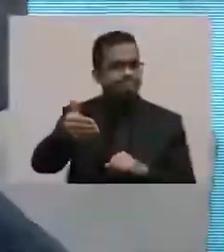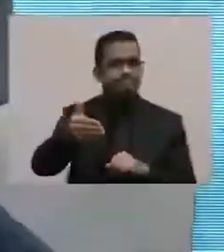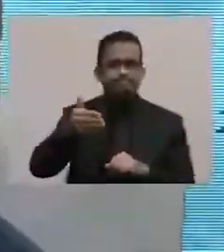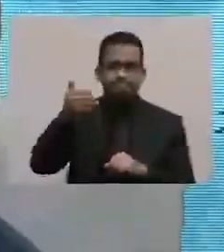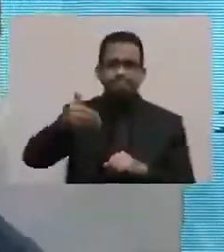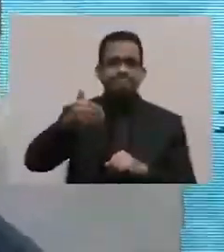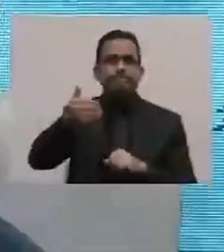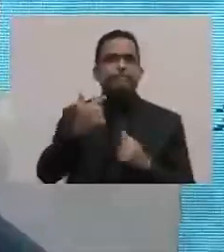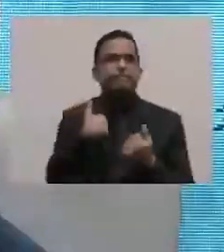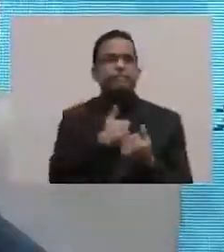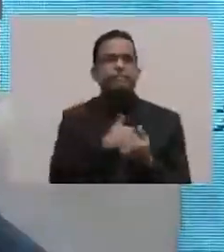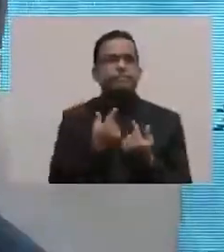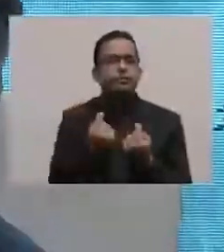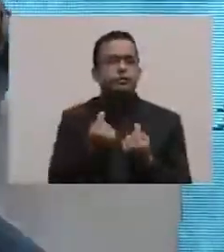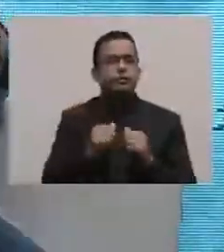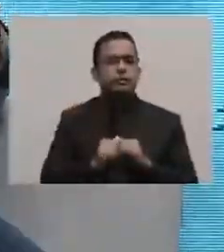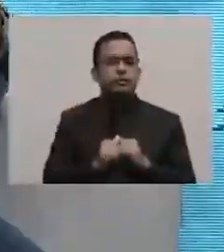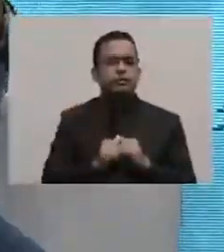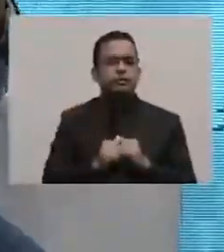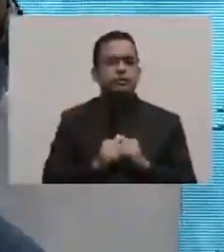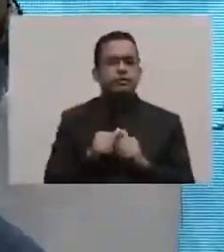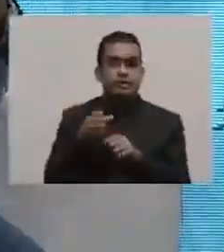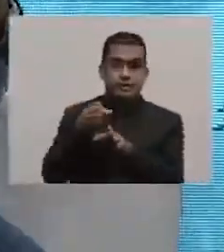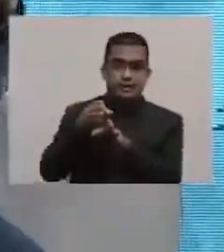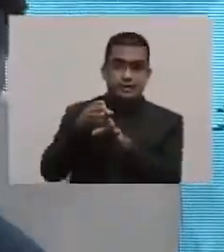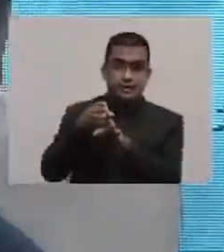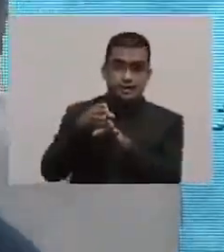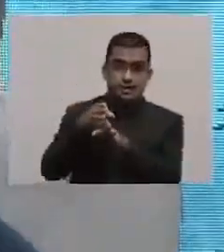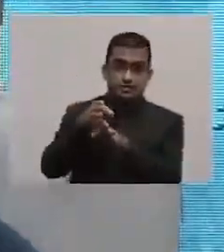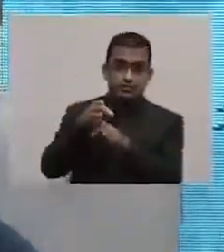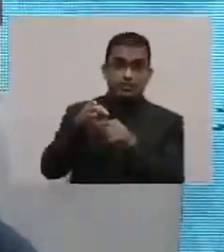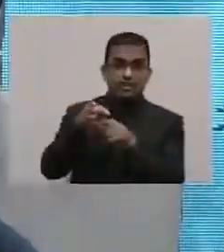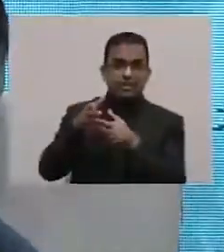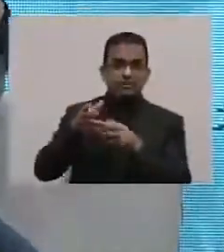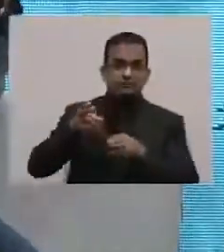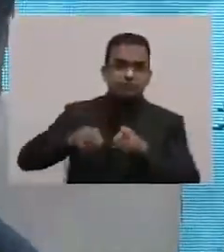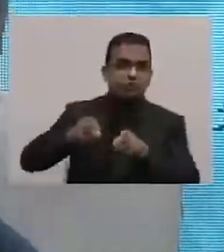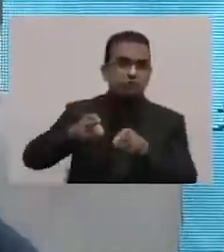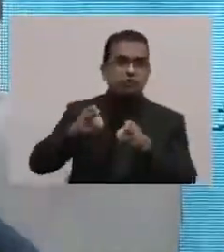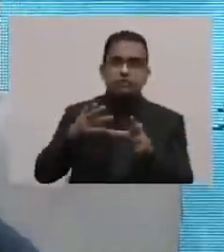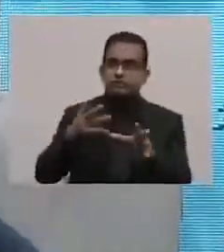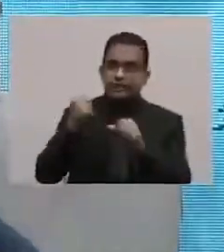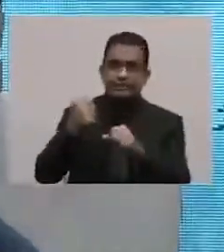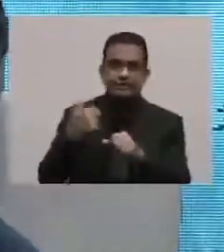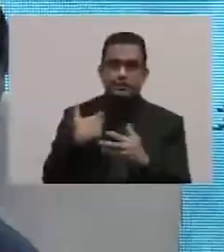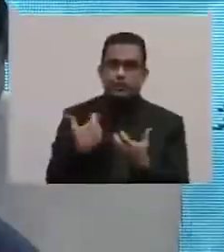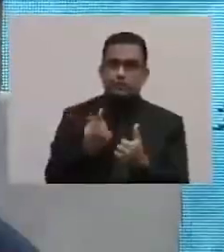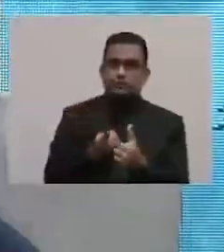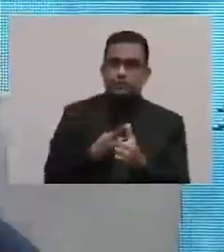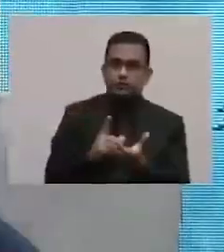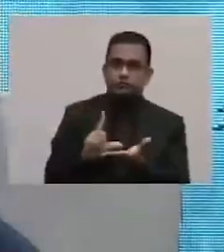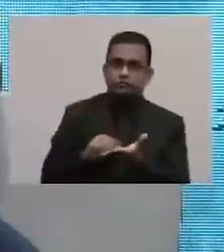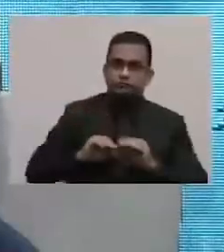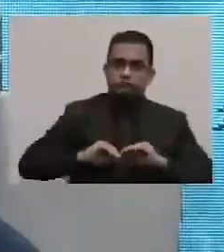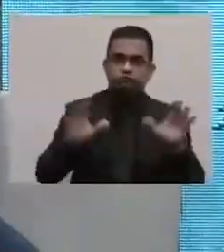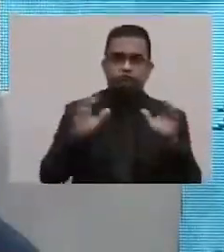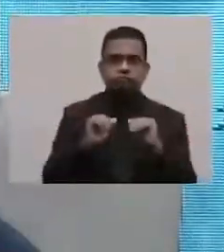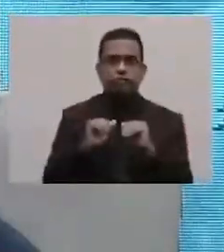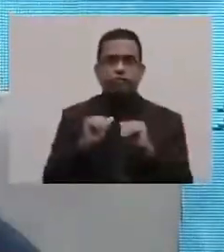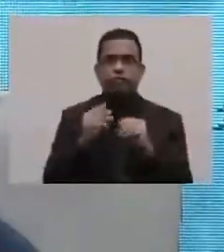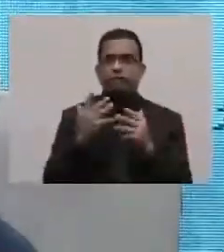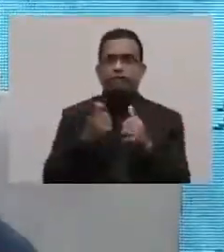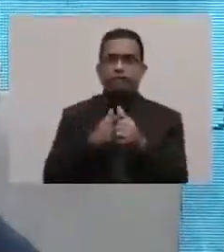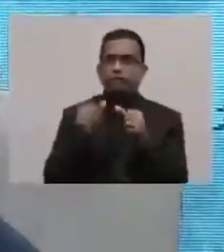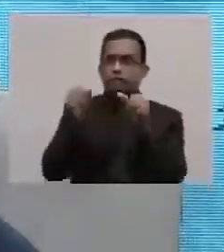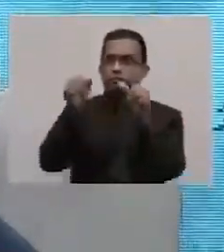Es la carrera. La rapidez. O sea, la rapidez. Yo quiero ser el primero que lo ponga. Y